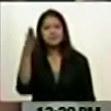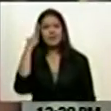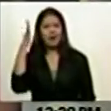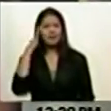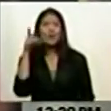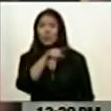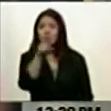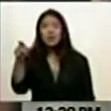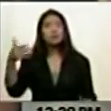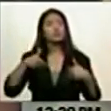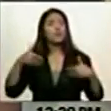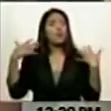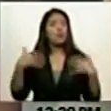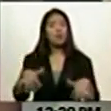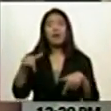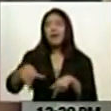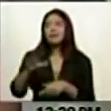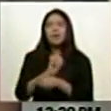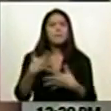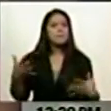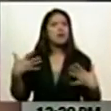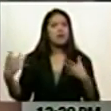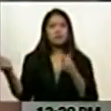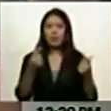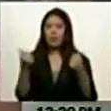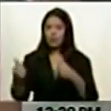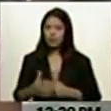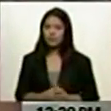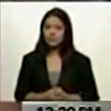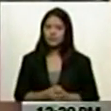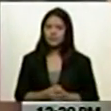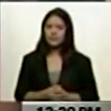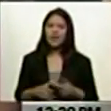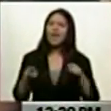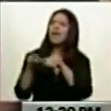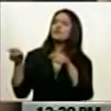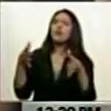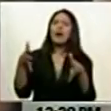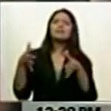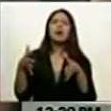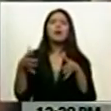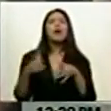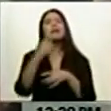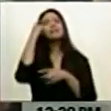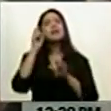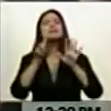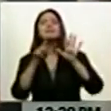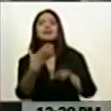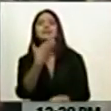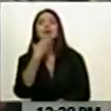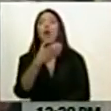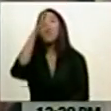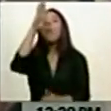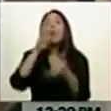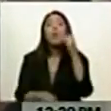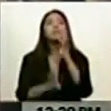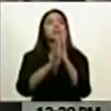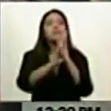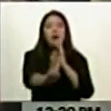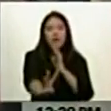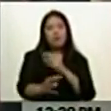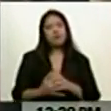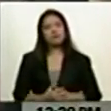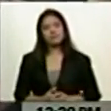más sufren esta emergencia económica. Ganaron diciéndonos que el 6 de diciembre era la última cola que íbamos a